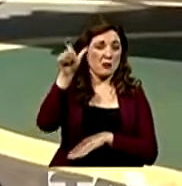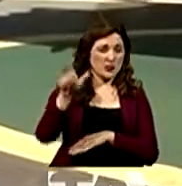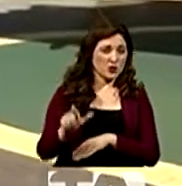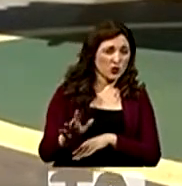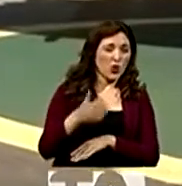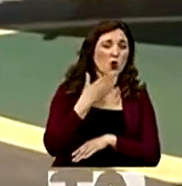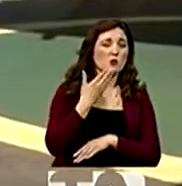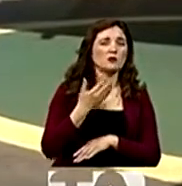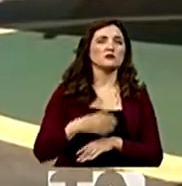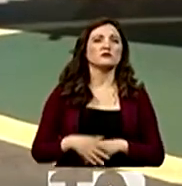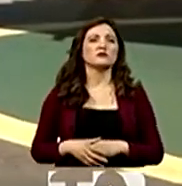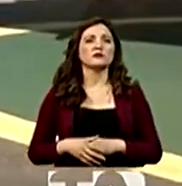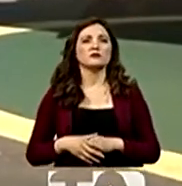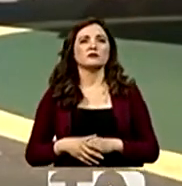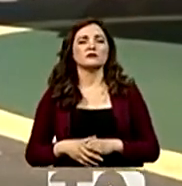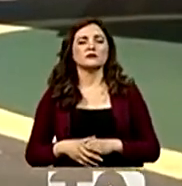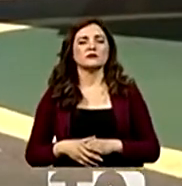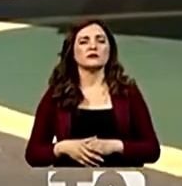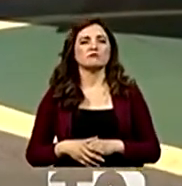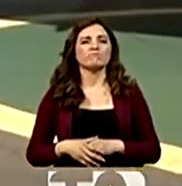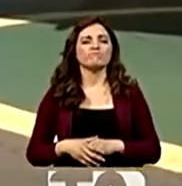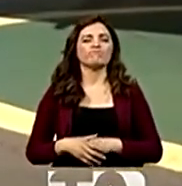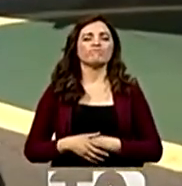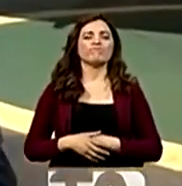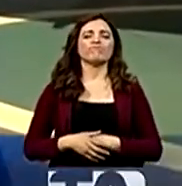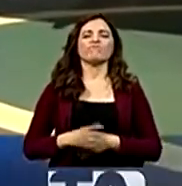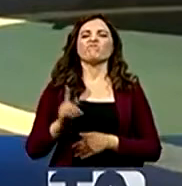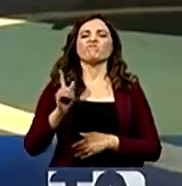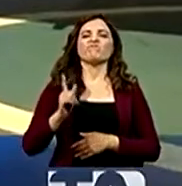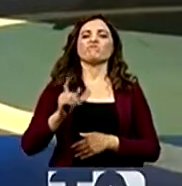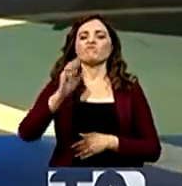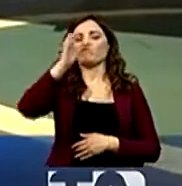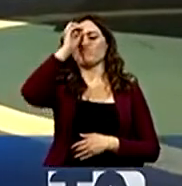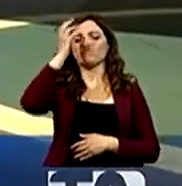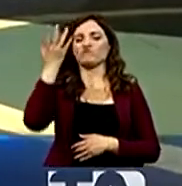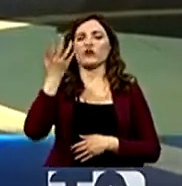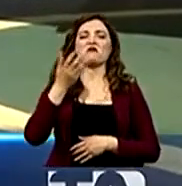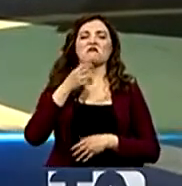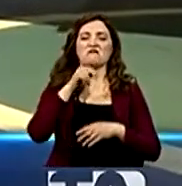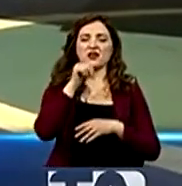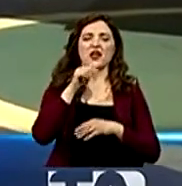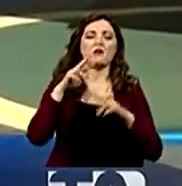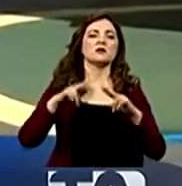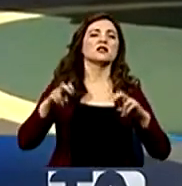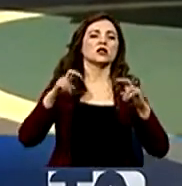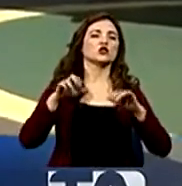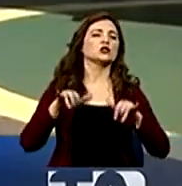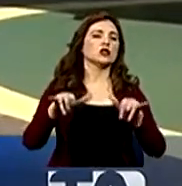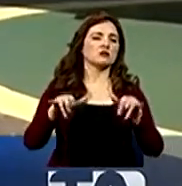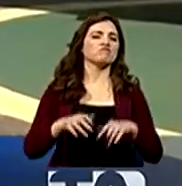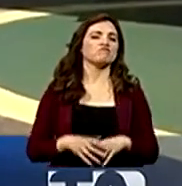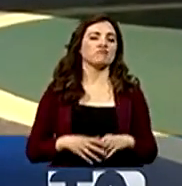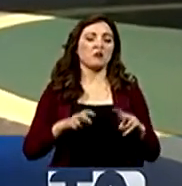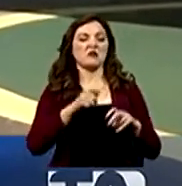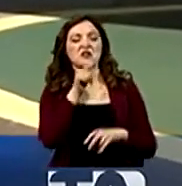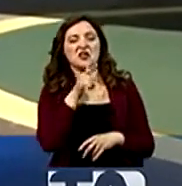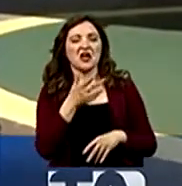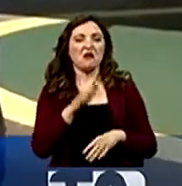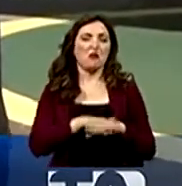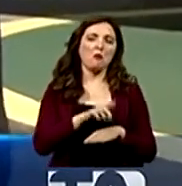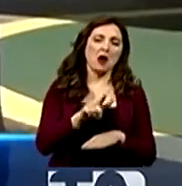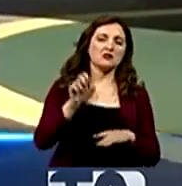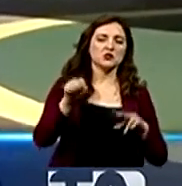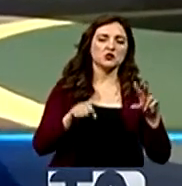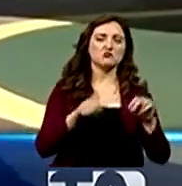Pues te cuento que aún se continúan realizando las investigaciones para determinar si hay responsables en este incendio forestal que